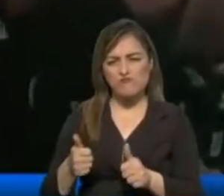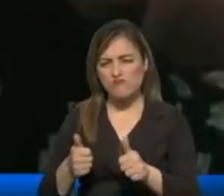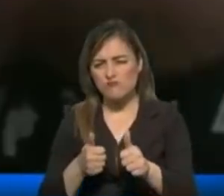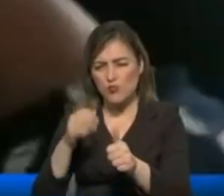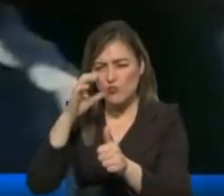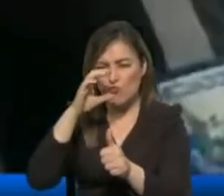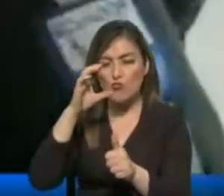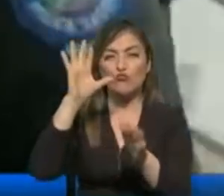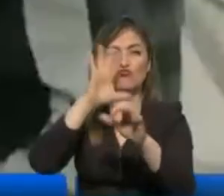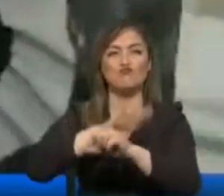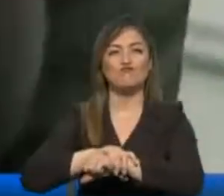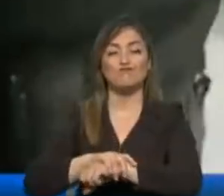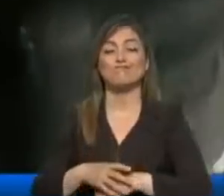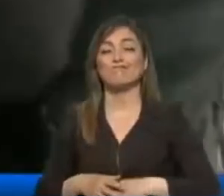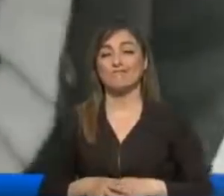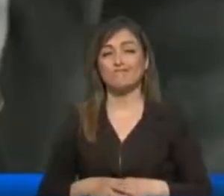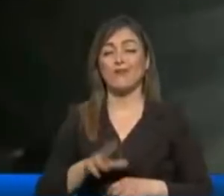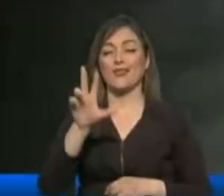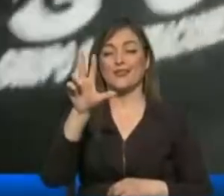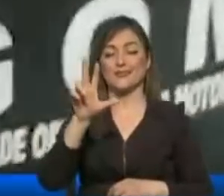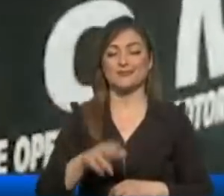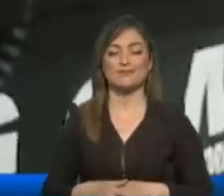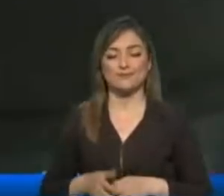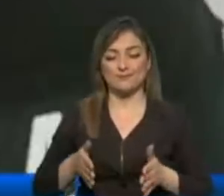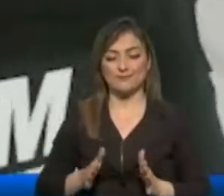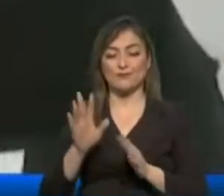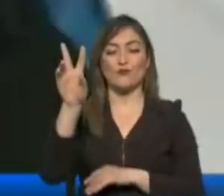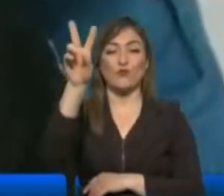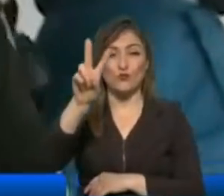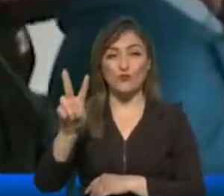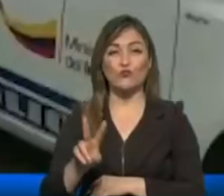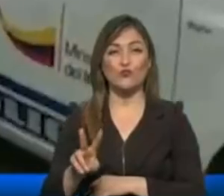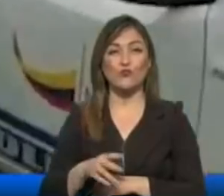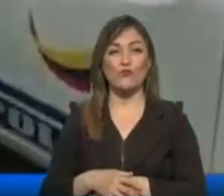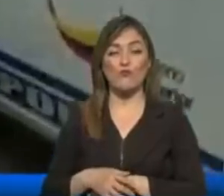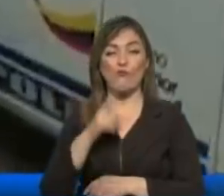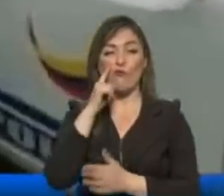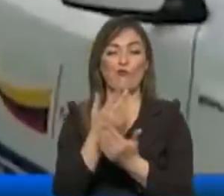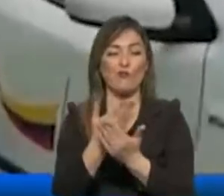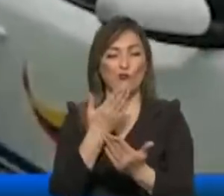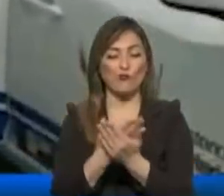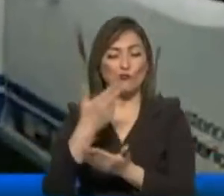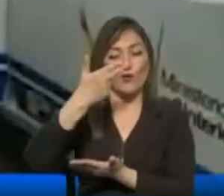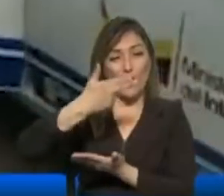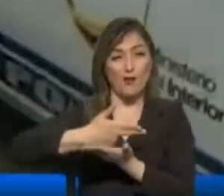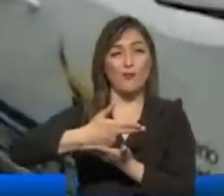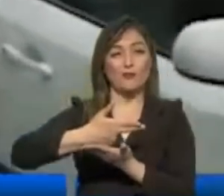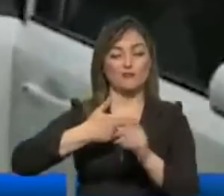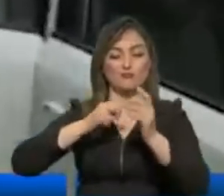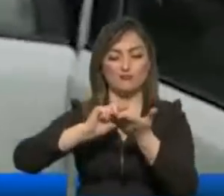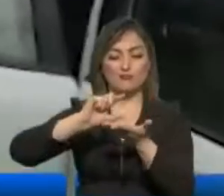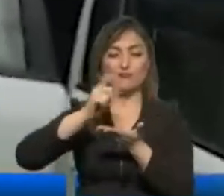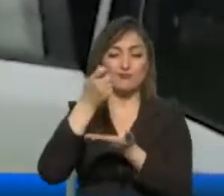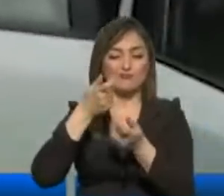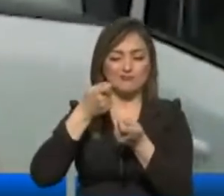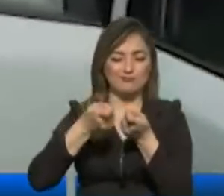de la policía judicial, se logró la captura de tres personas de nacionalidad venezolana que entre las evidencias portaban armas con municiones, dinero